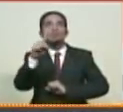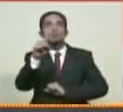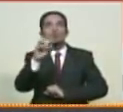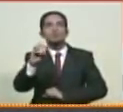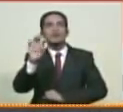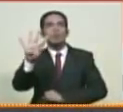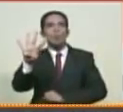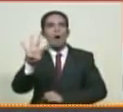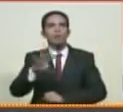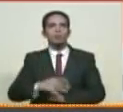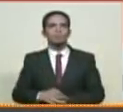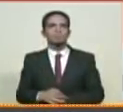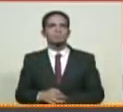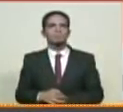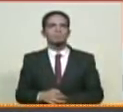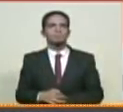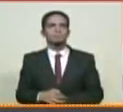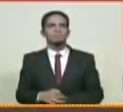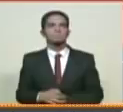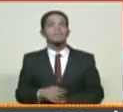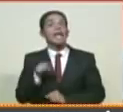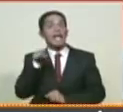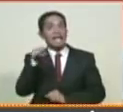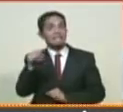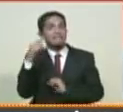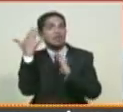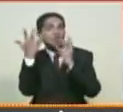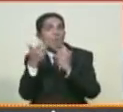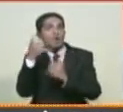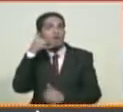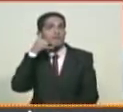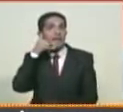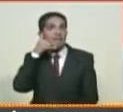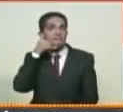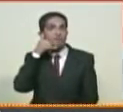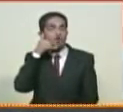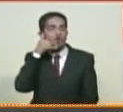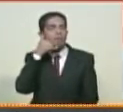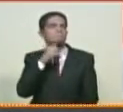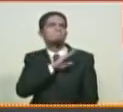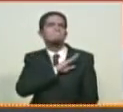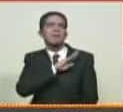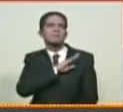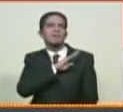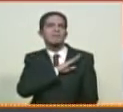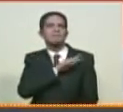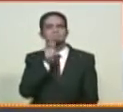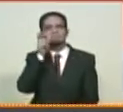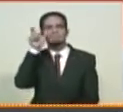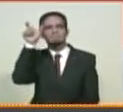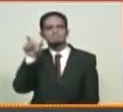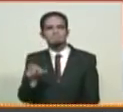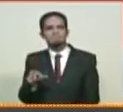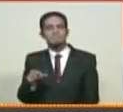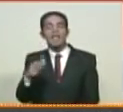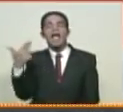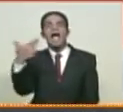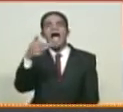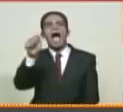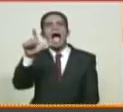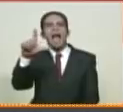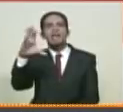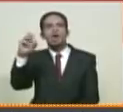00195438-02104. Ese teléfono, ese número telefónico que pertenece a un alias denominado alias Halcón,